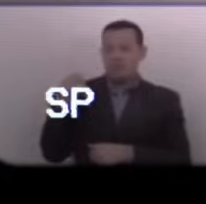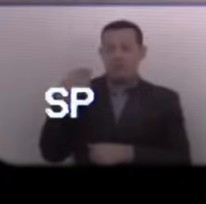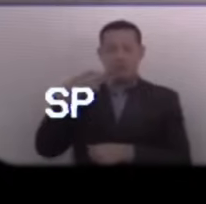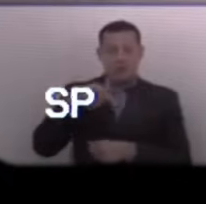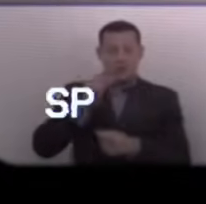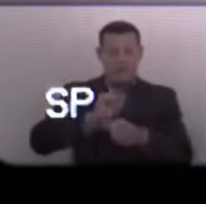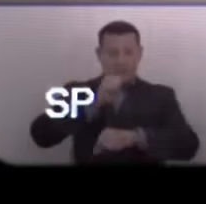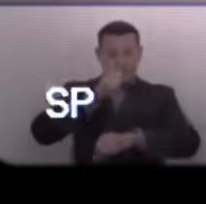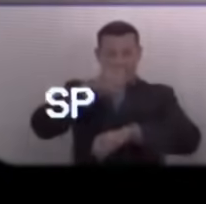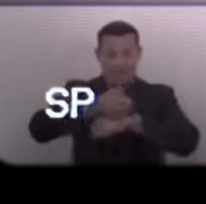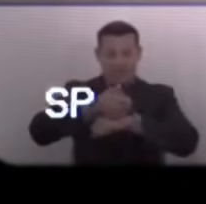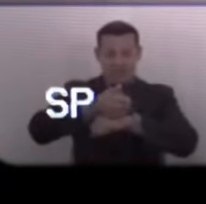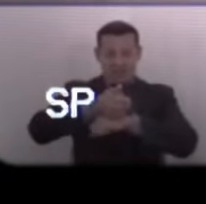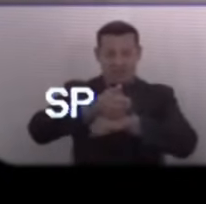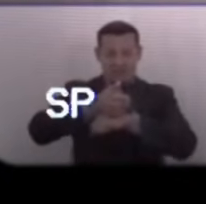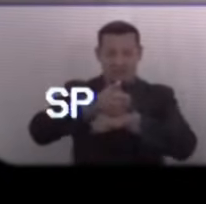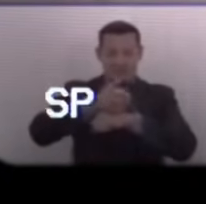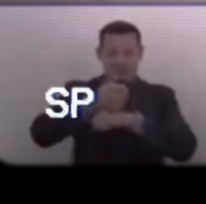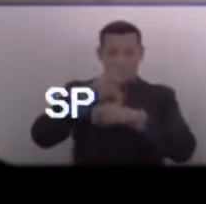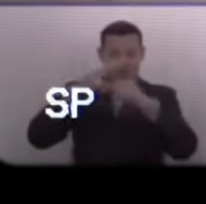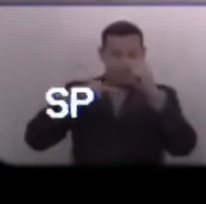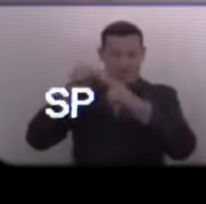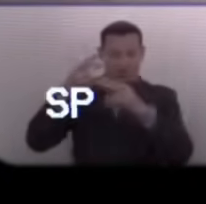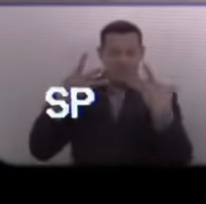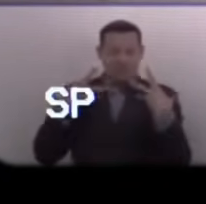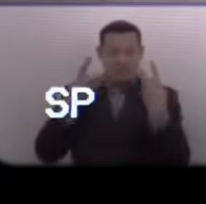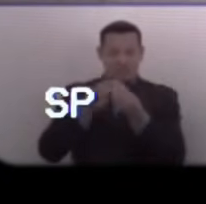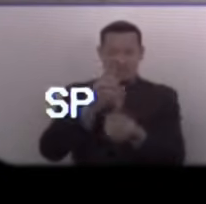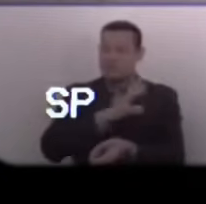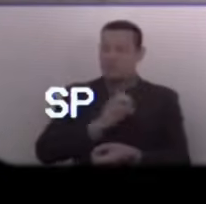en cada capa del tejido social de El Salvador.